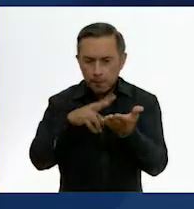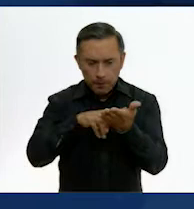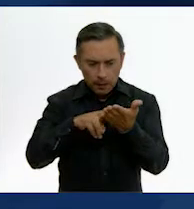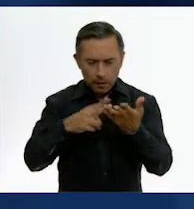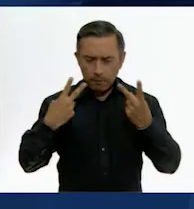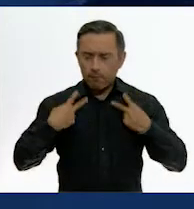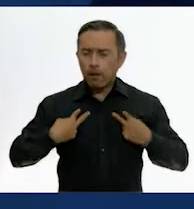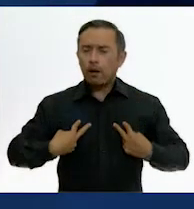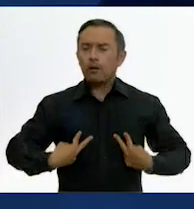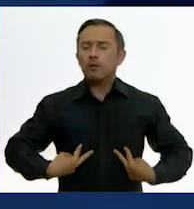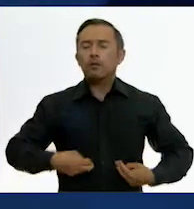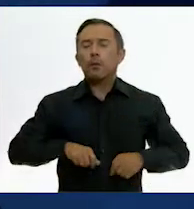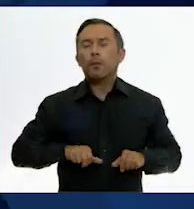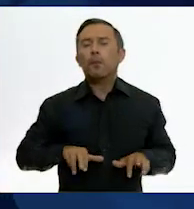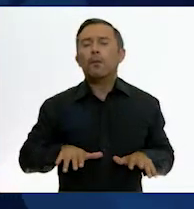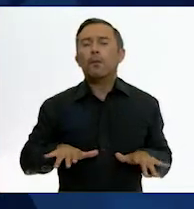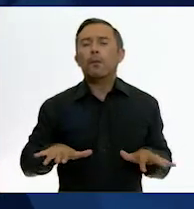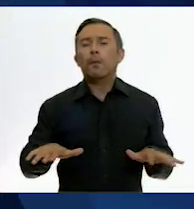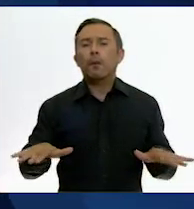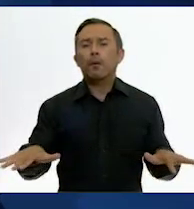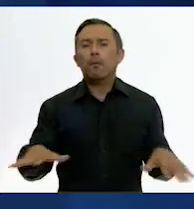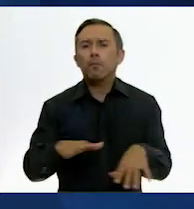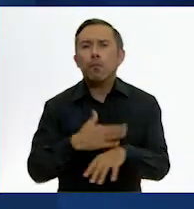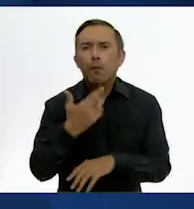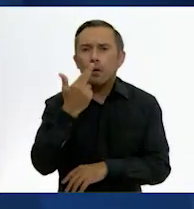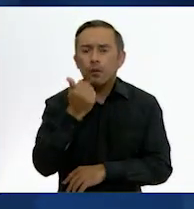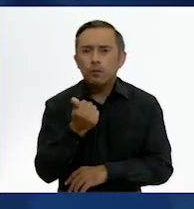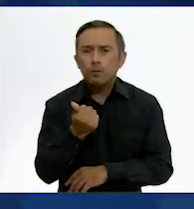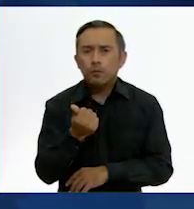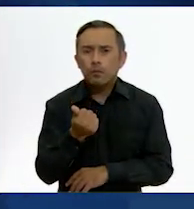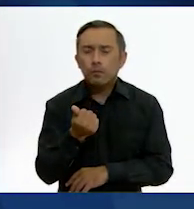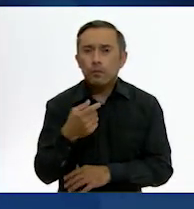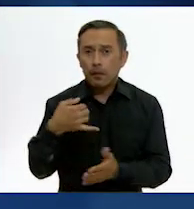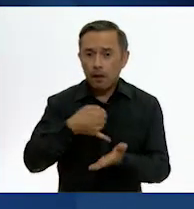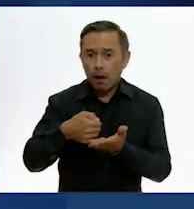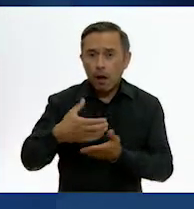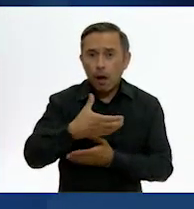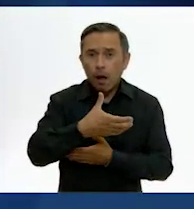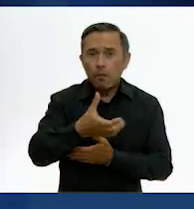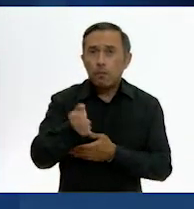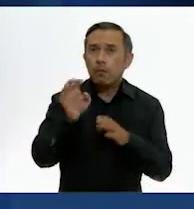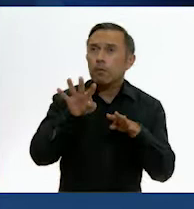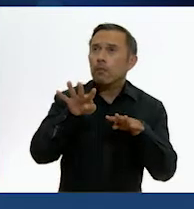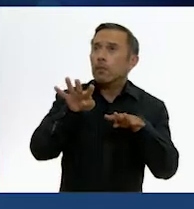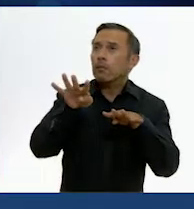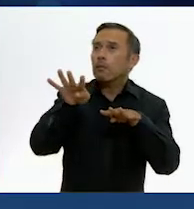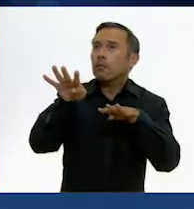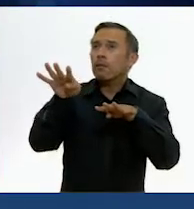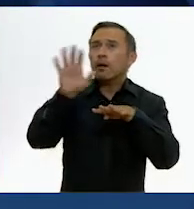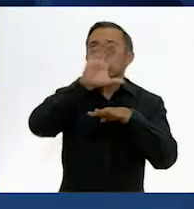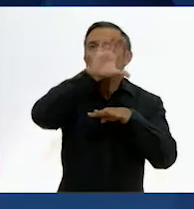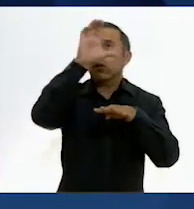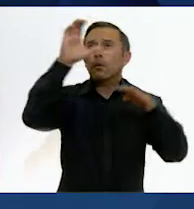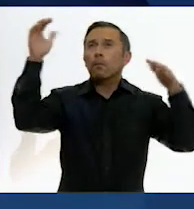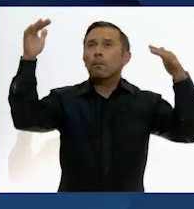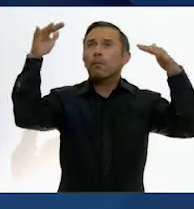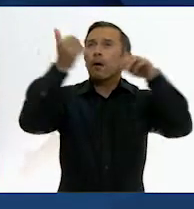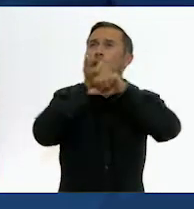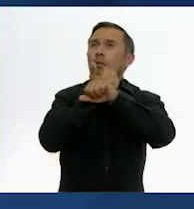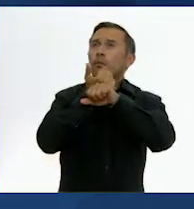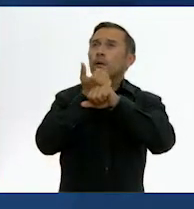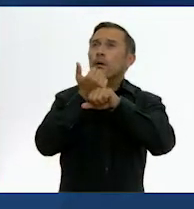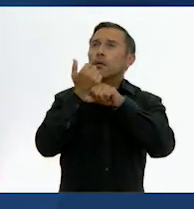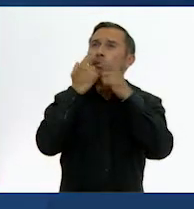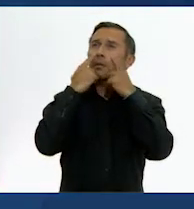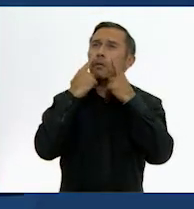porque ríe la agricultura del llanto pálido del cielo como logro su libertad la